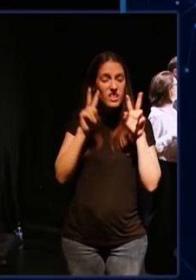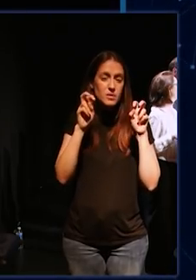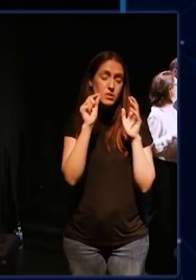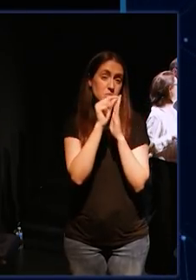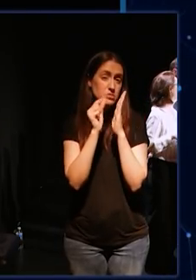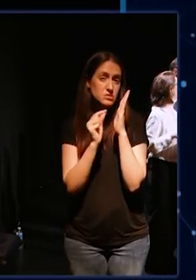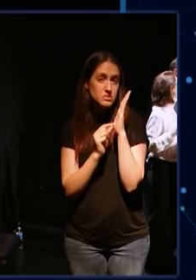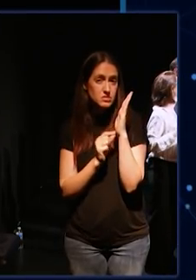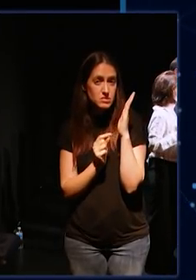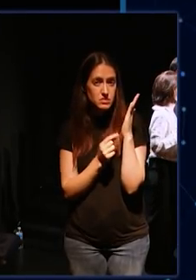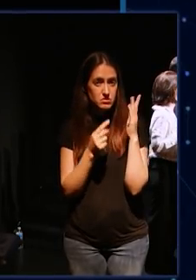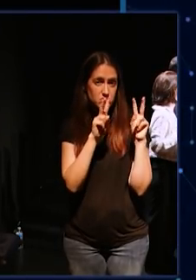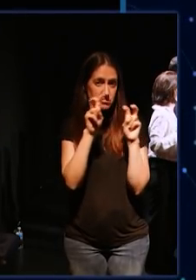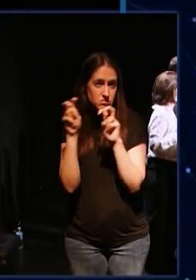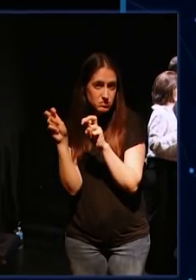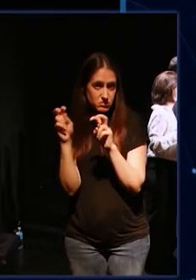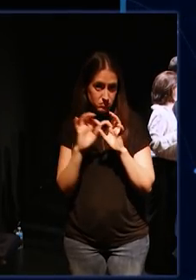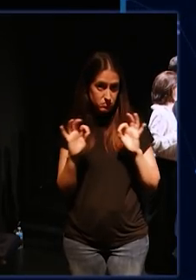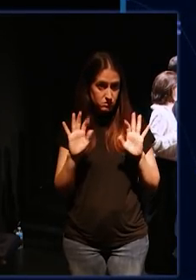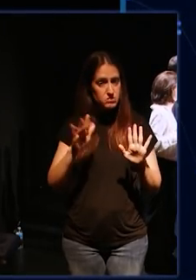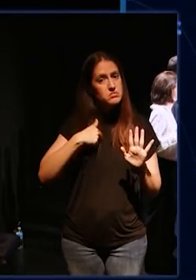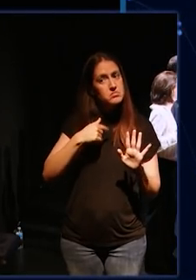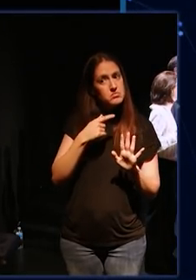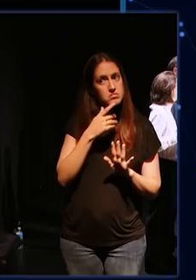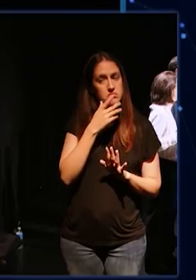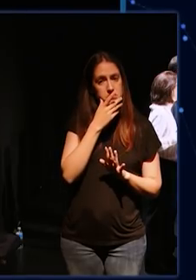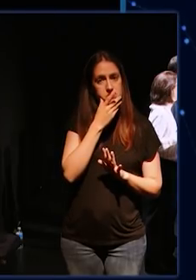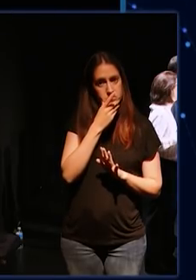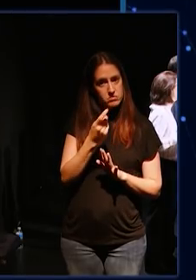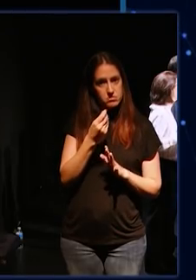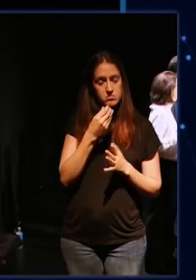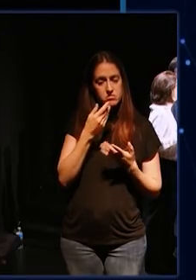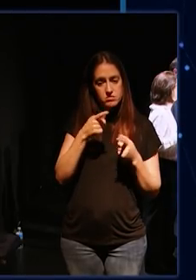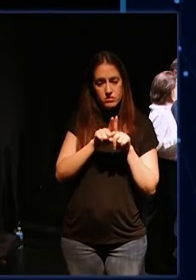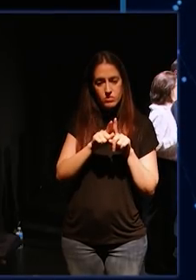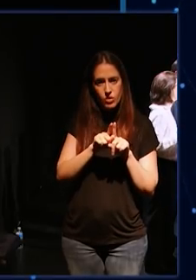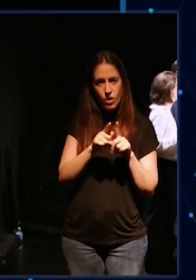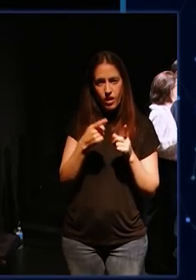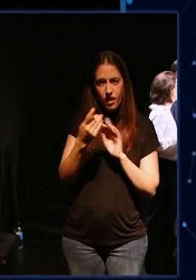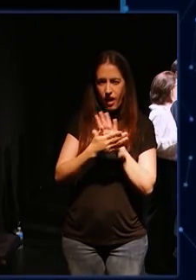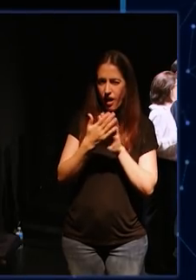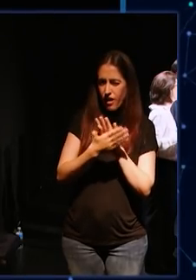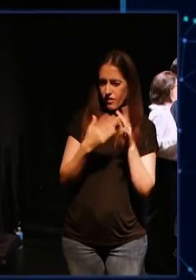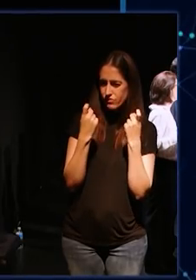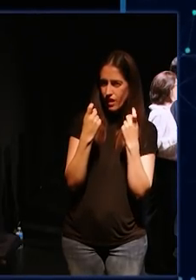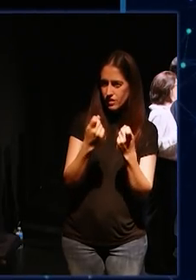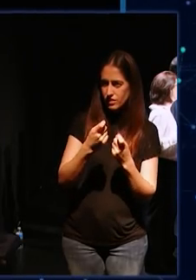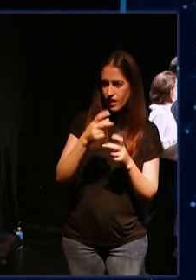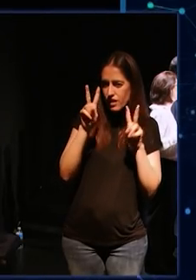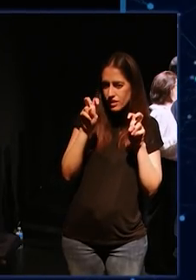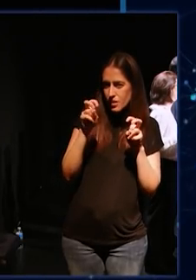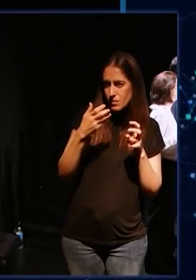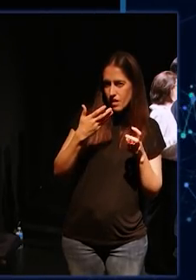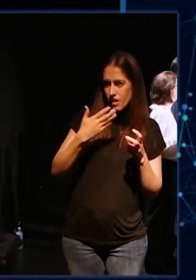puntuales. Yo les confieso que en algún momento pienso, a ver, estamos orillando un tema básico, ¿no? Hemos